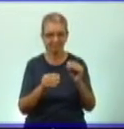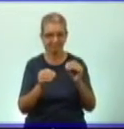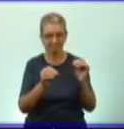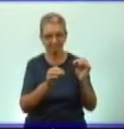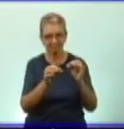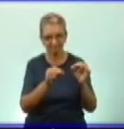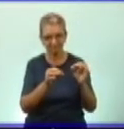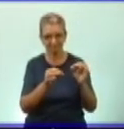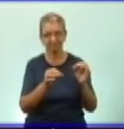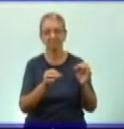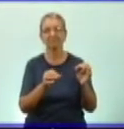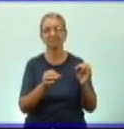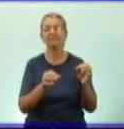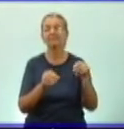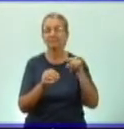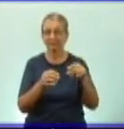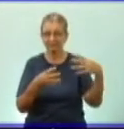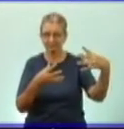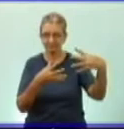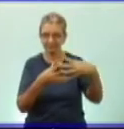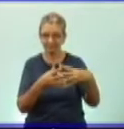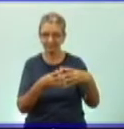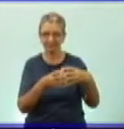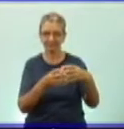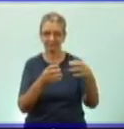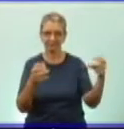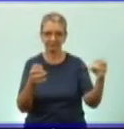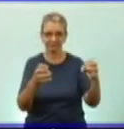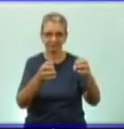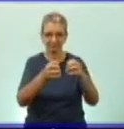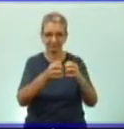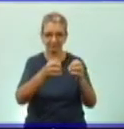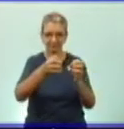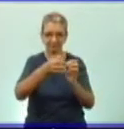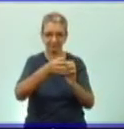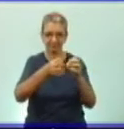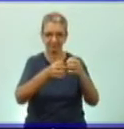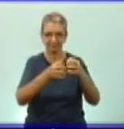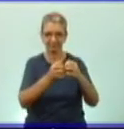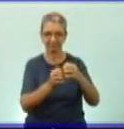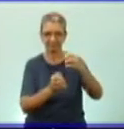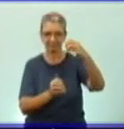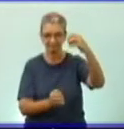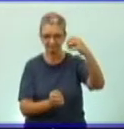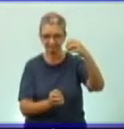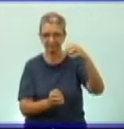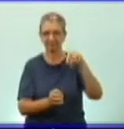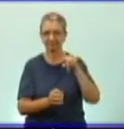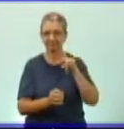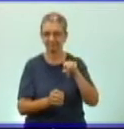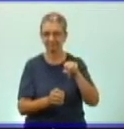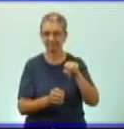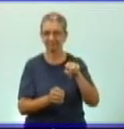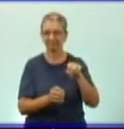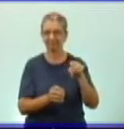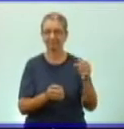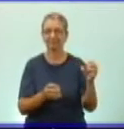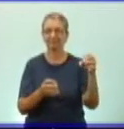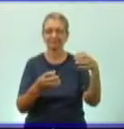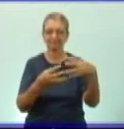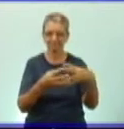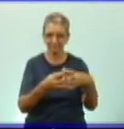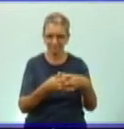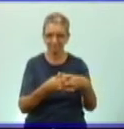presentan enlace covalente polar. Quiero insistir en este tipo de enlace, recuerden que el enlace covalente es un enlace que se da